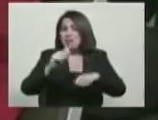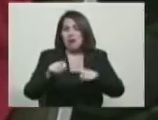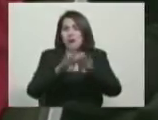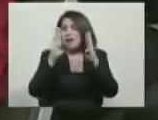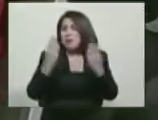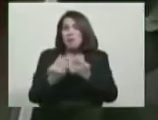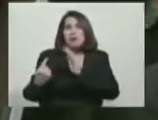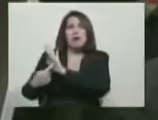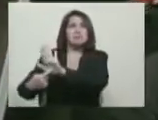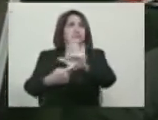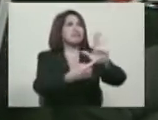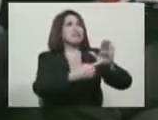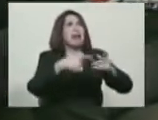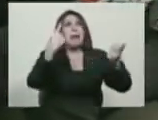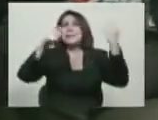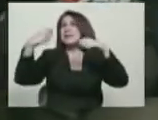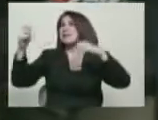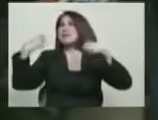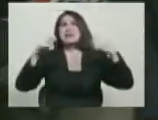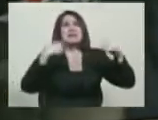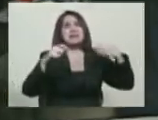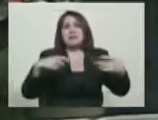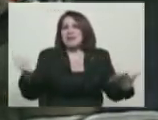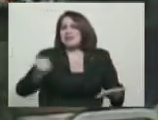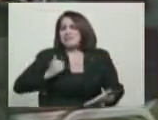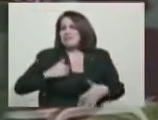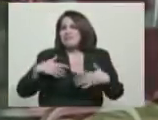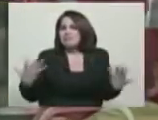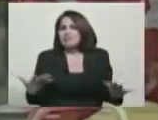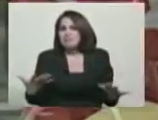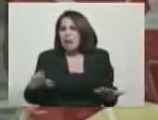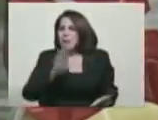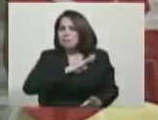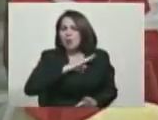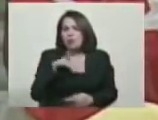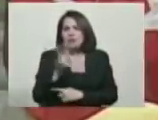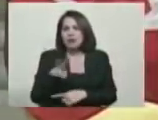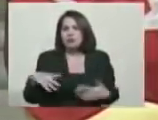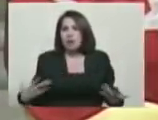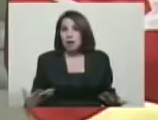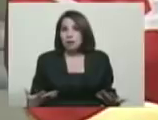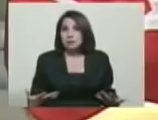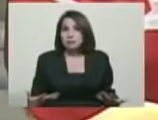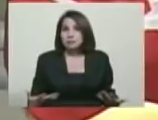venezolano, debemos sentir los venezolanos.